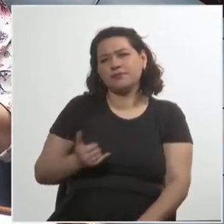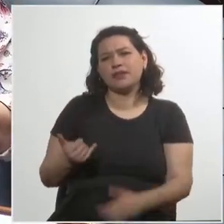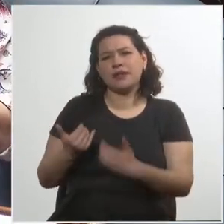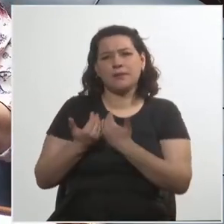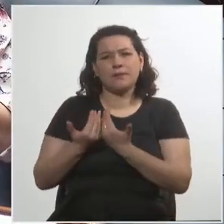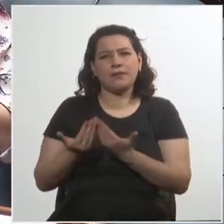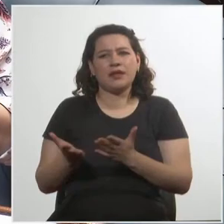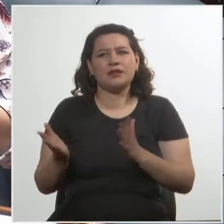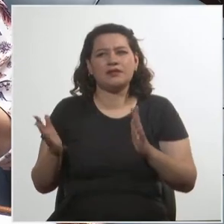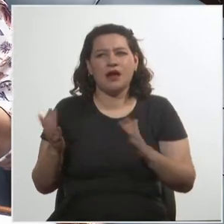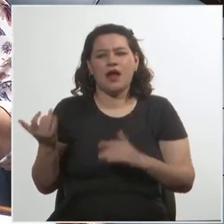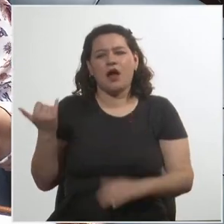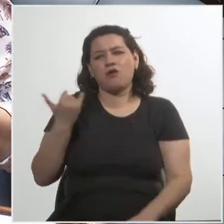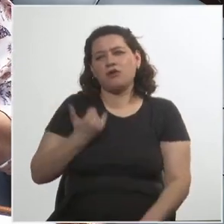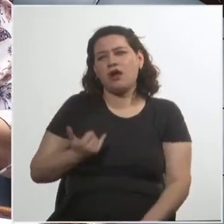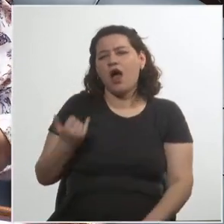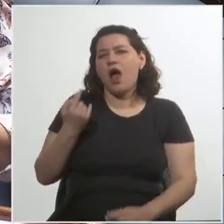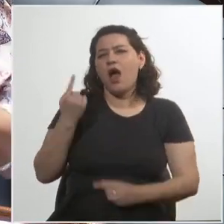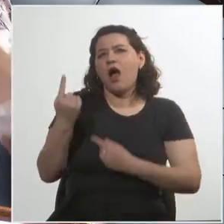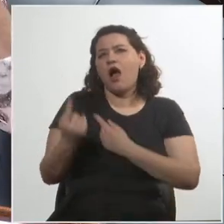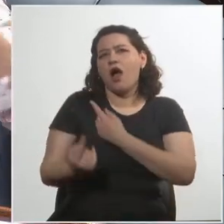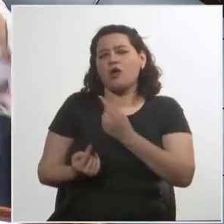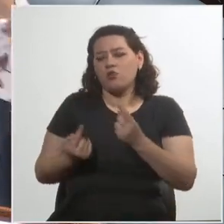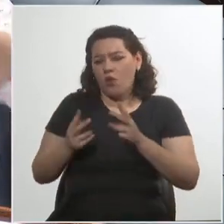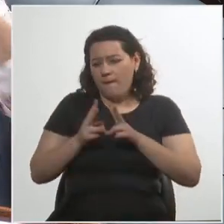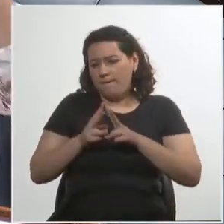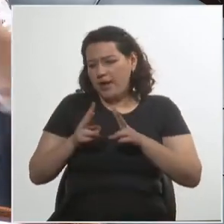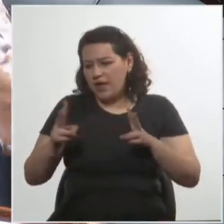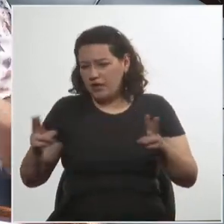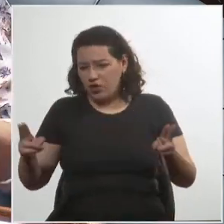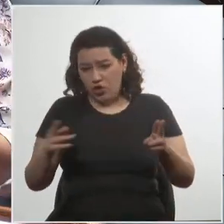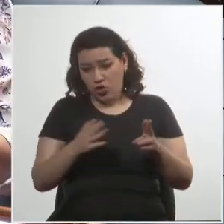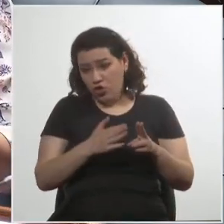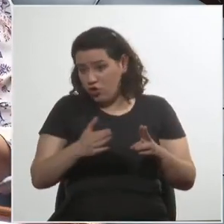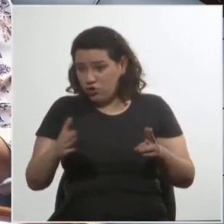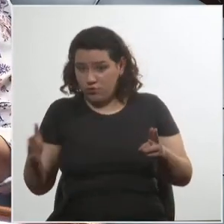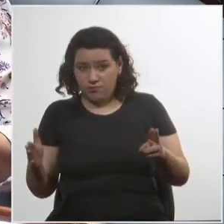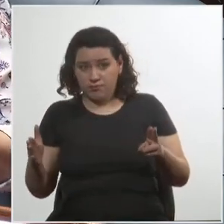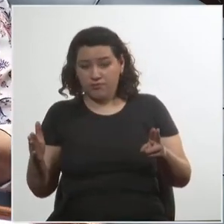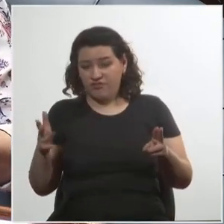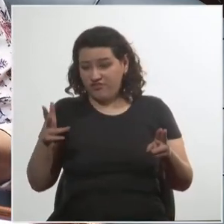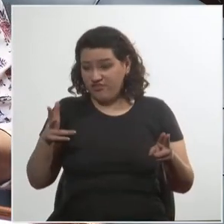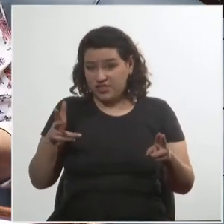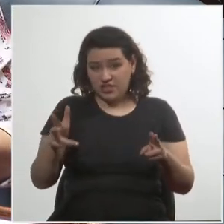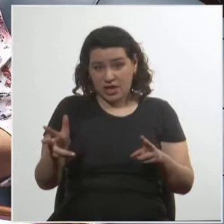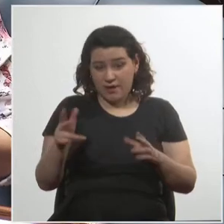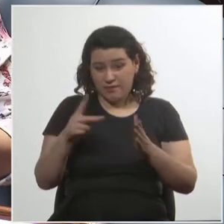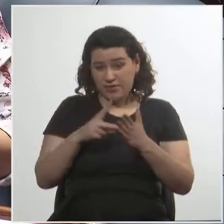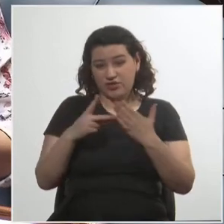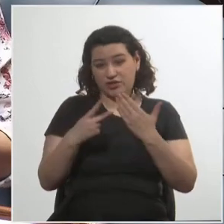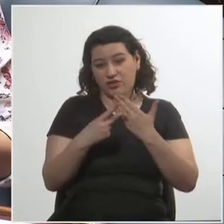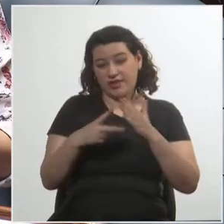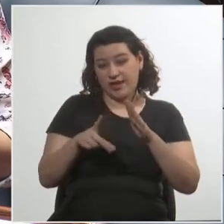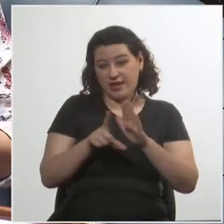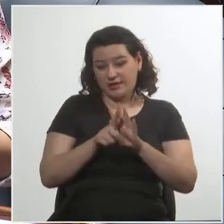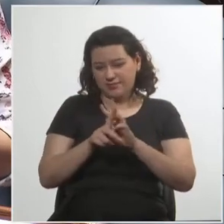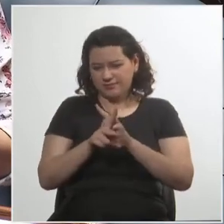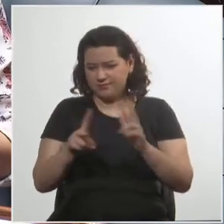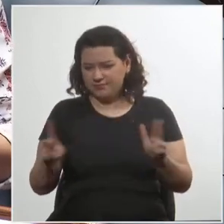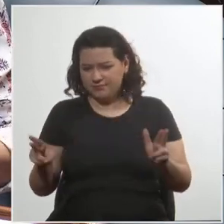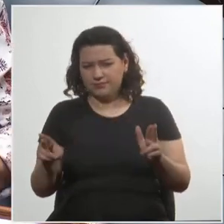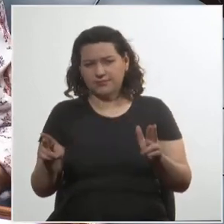Como esbozar algunos aspectos del período que consideraría este proyecto de ley